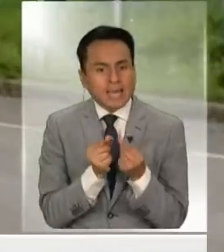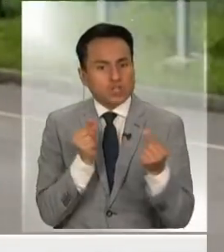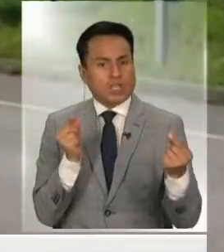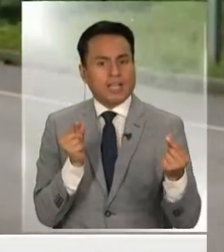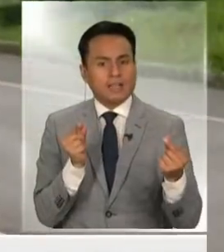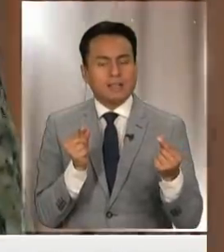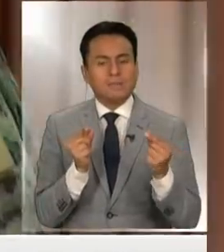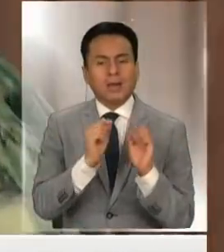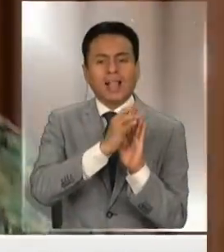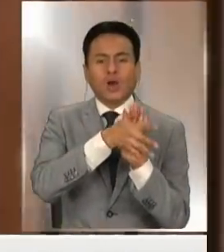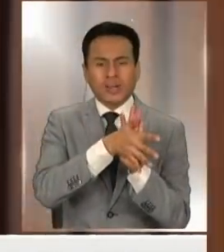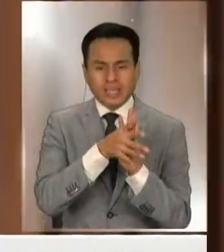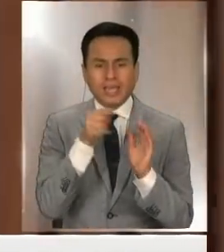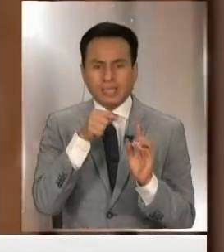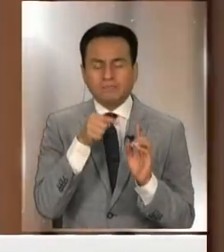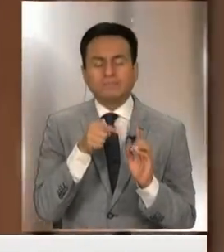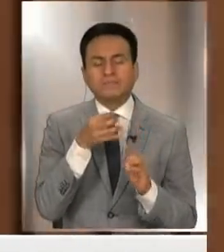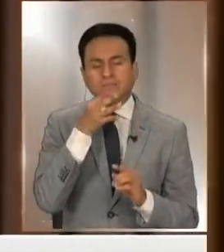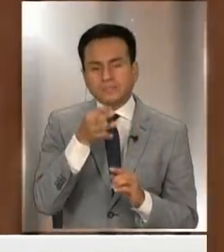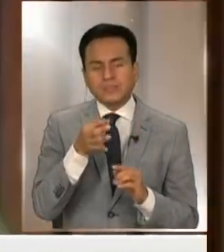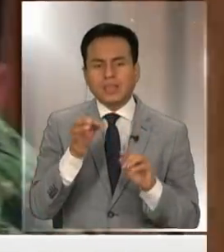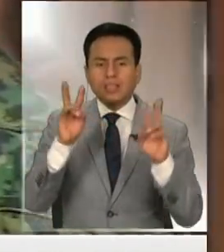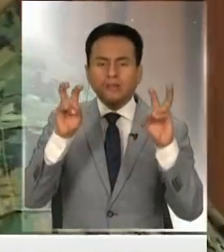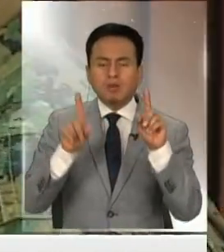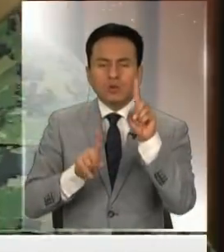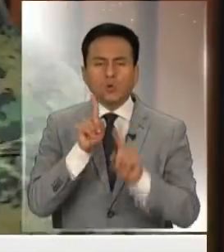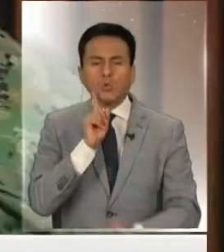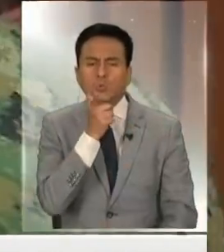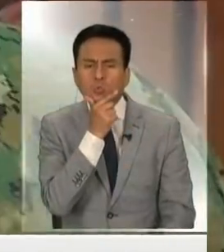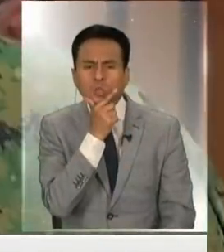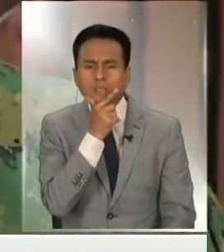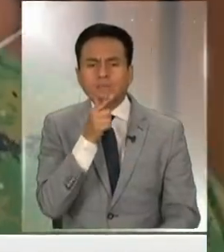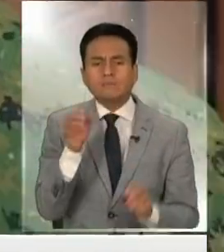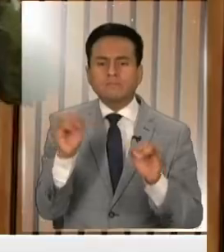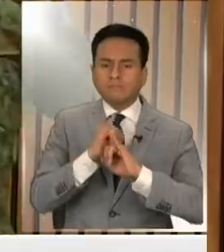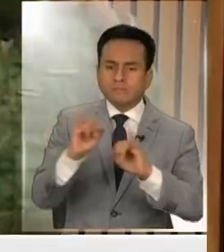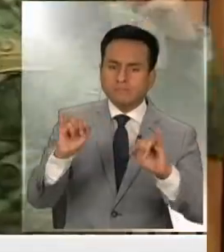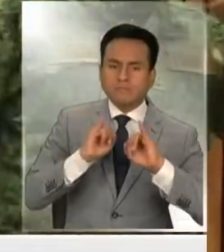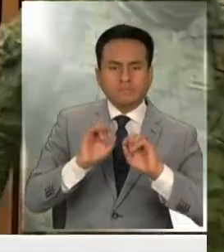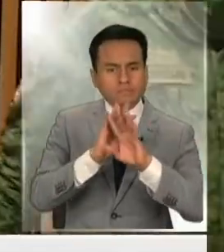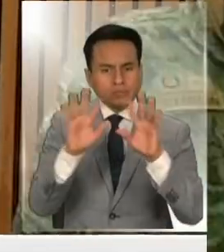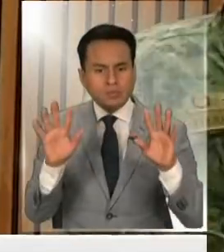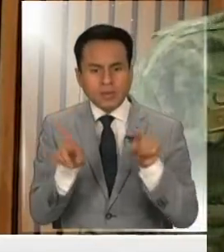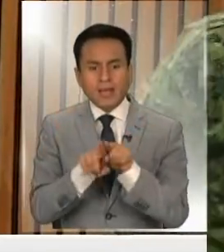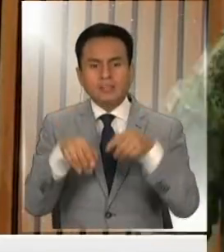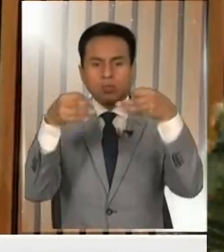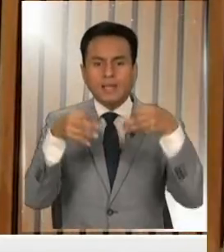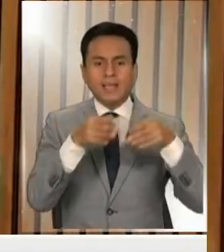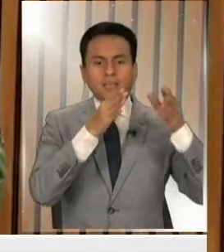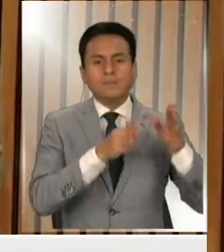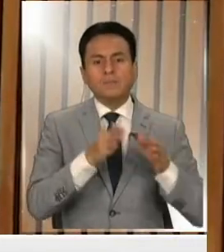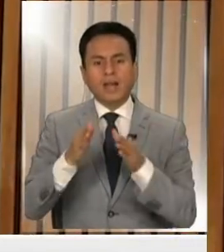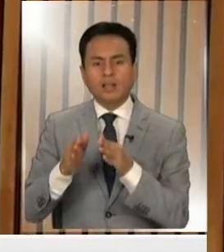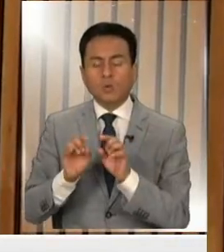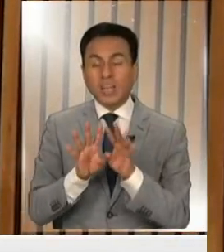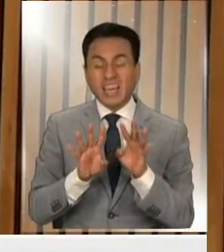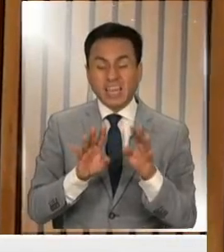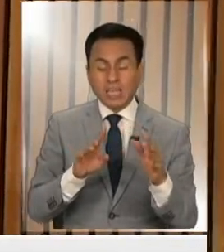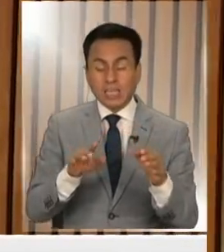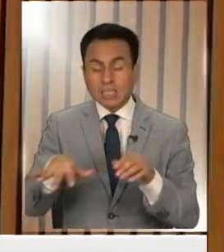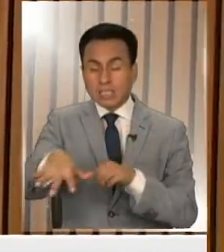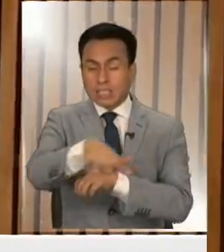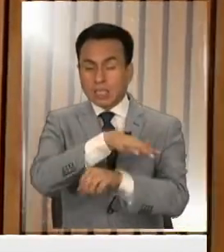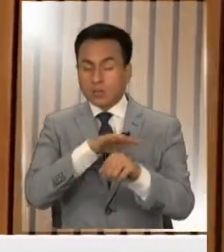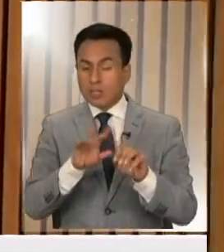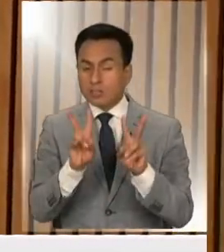para la Araucanía quien salió a despejar las dudas, además de asegurar que están preparados para repeler